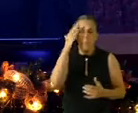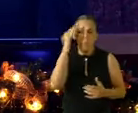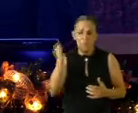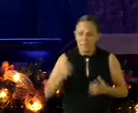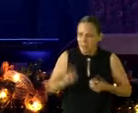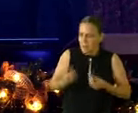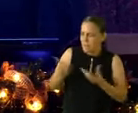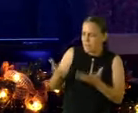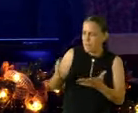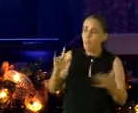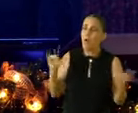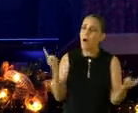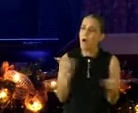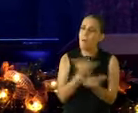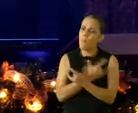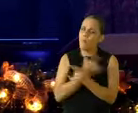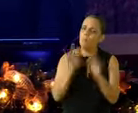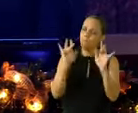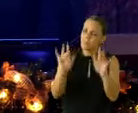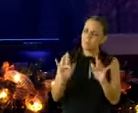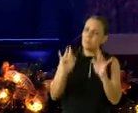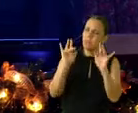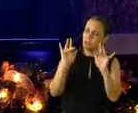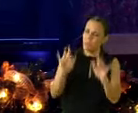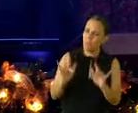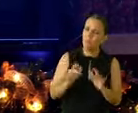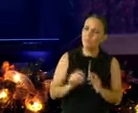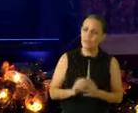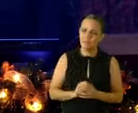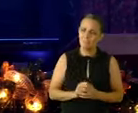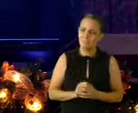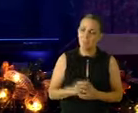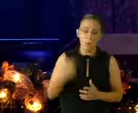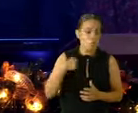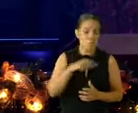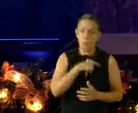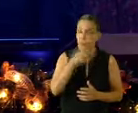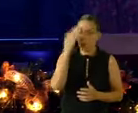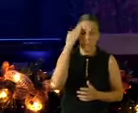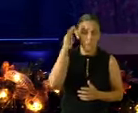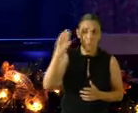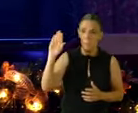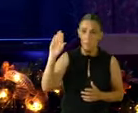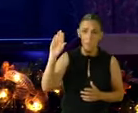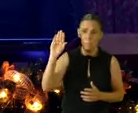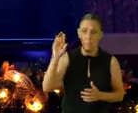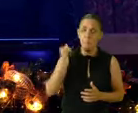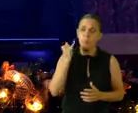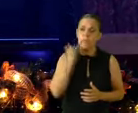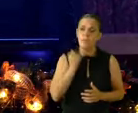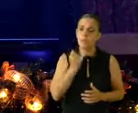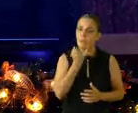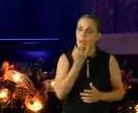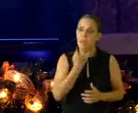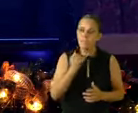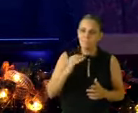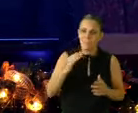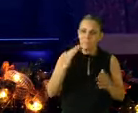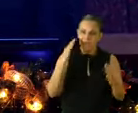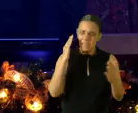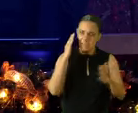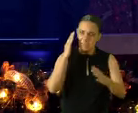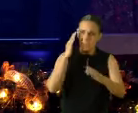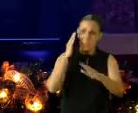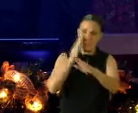la palabra que Dios me hablaba no hace mucho. Y nosotros no sabíamos que Israel había estado cerrado